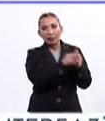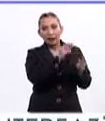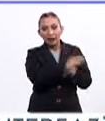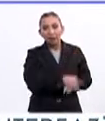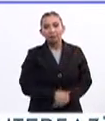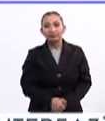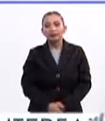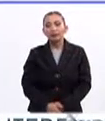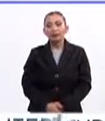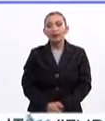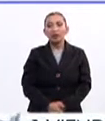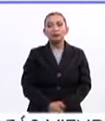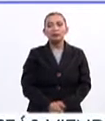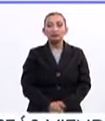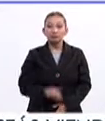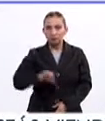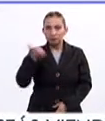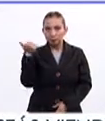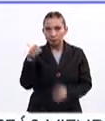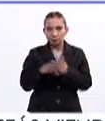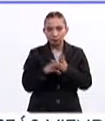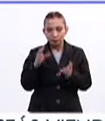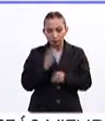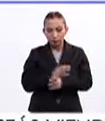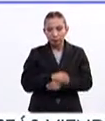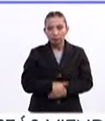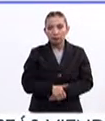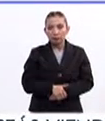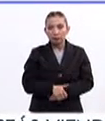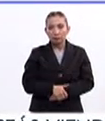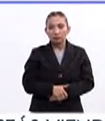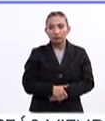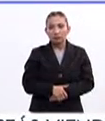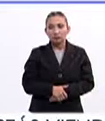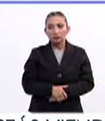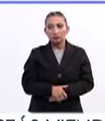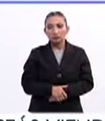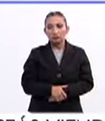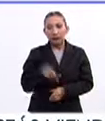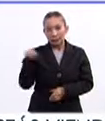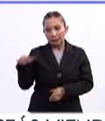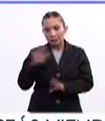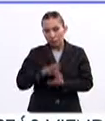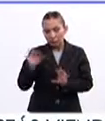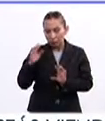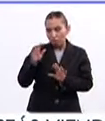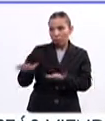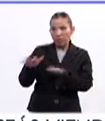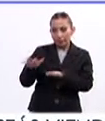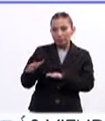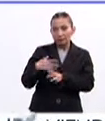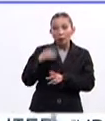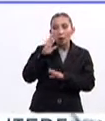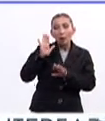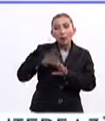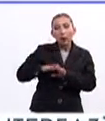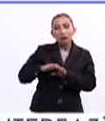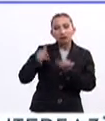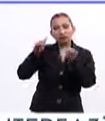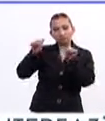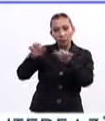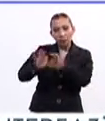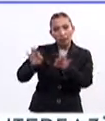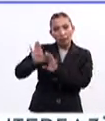materia. Otra de las cosas, bueno, ese es el más notable, que yo creo que le dan un poquito